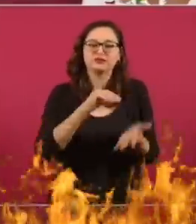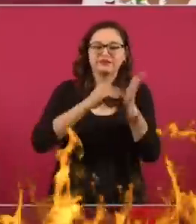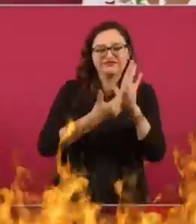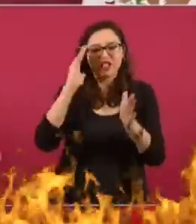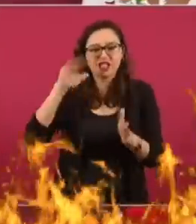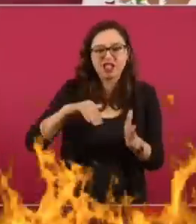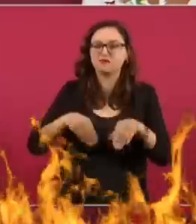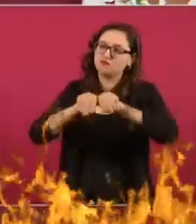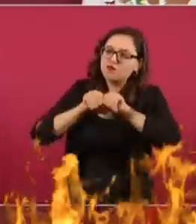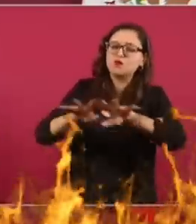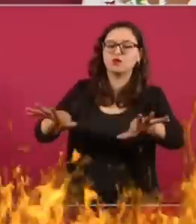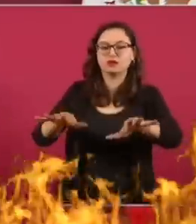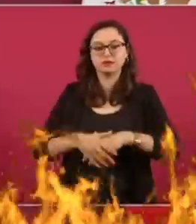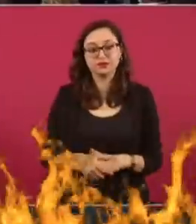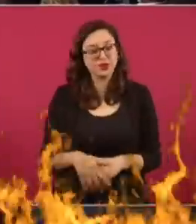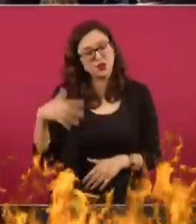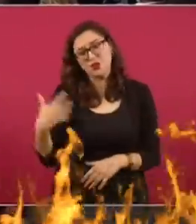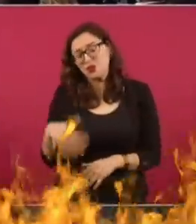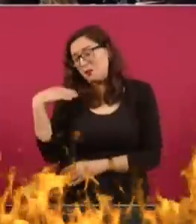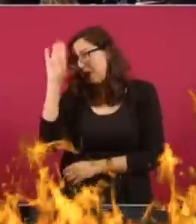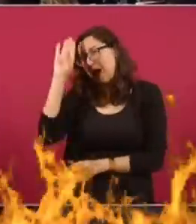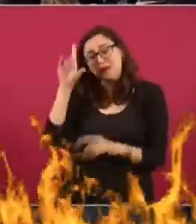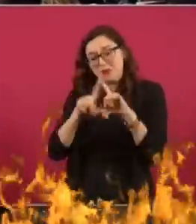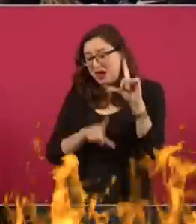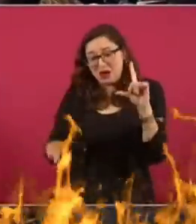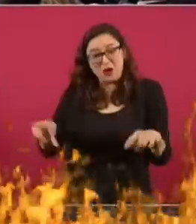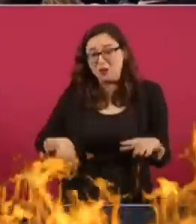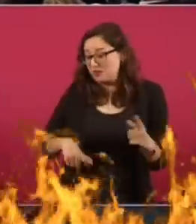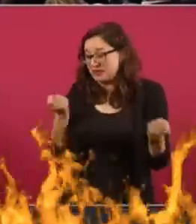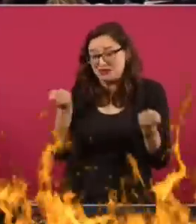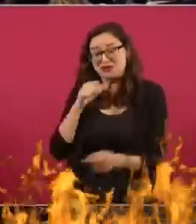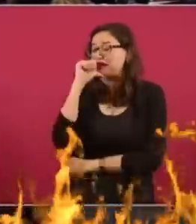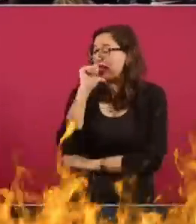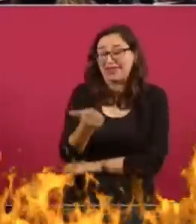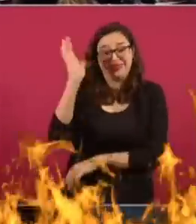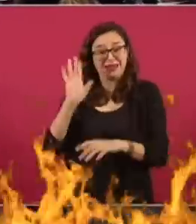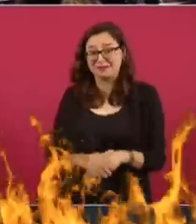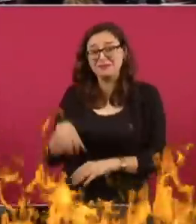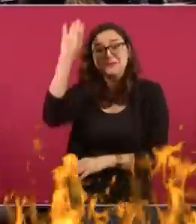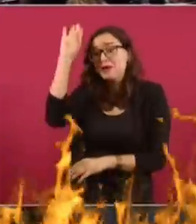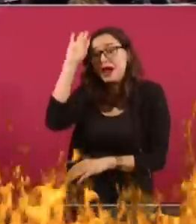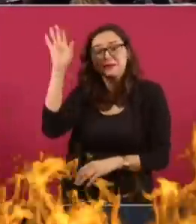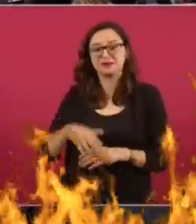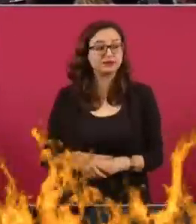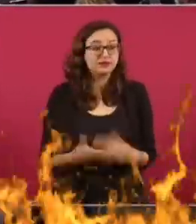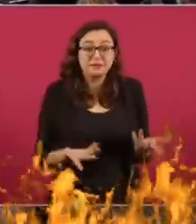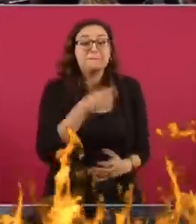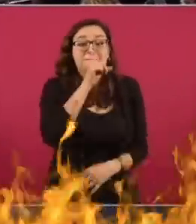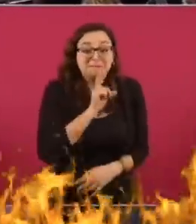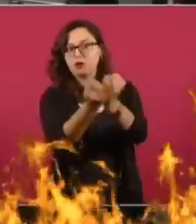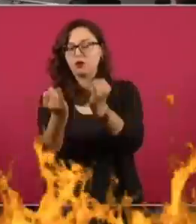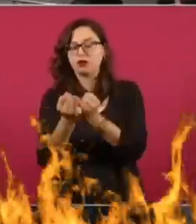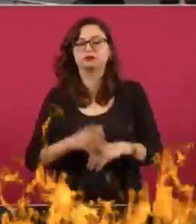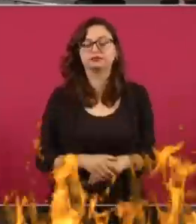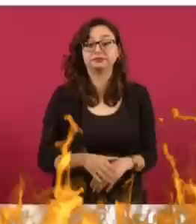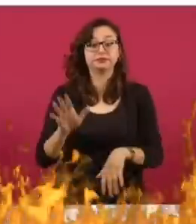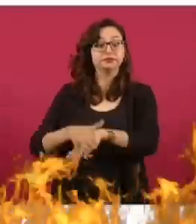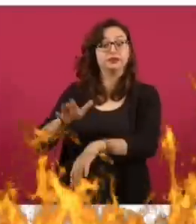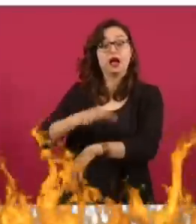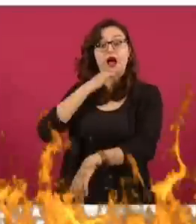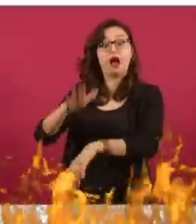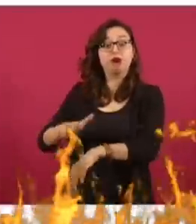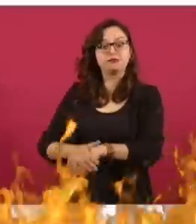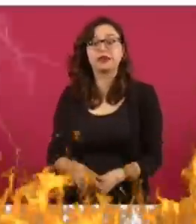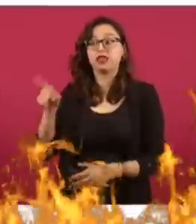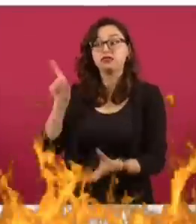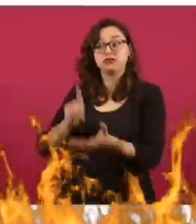temor. ¡Qué barbaridad! Es ingobernable el país. No es cierto. Última hora.